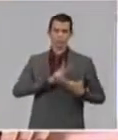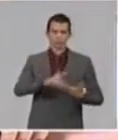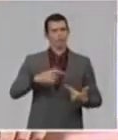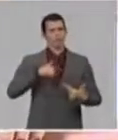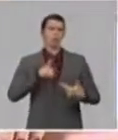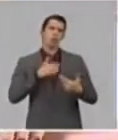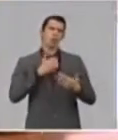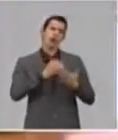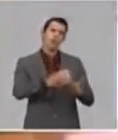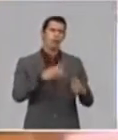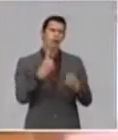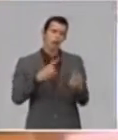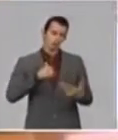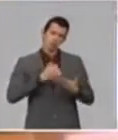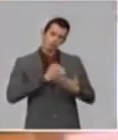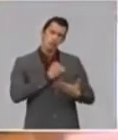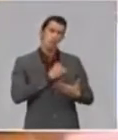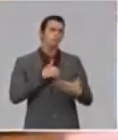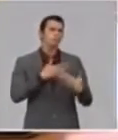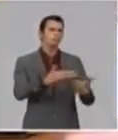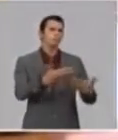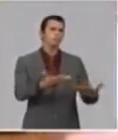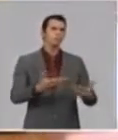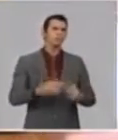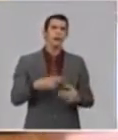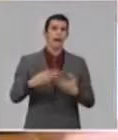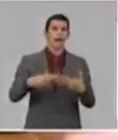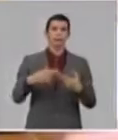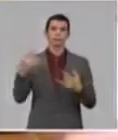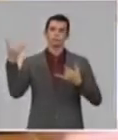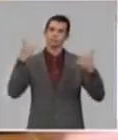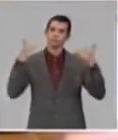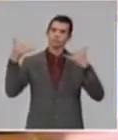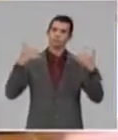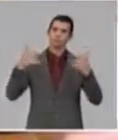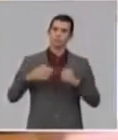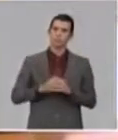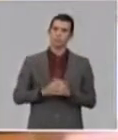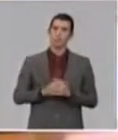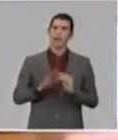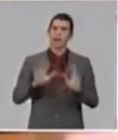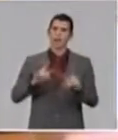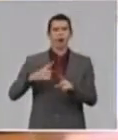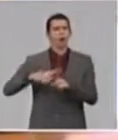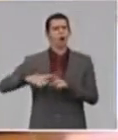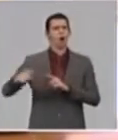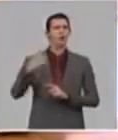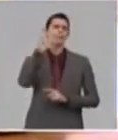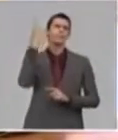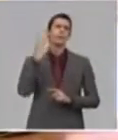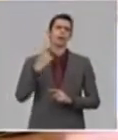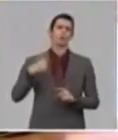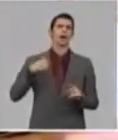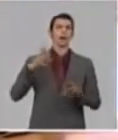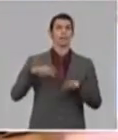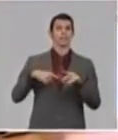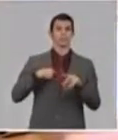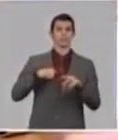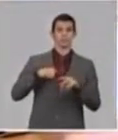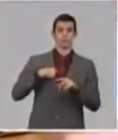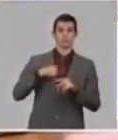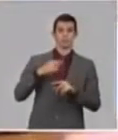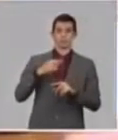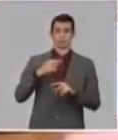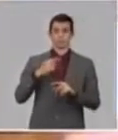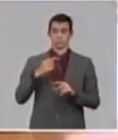hacer en estos casos? También es una de las preguntas que hacen al Ministerio de Trabajo. Bueno, en primer lugar, yo les recomendaría a esas personas